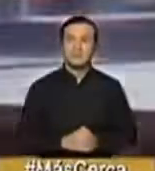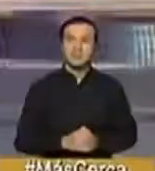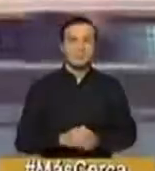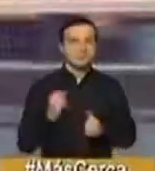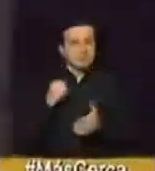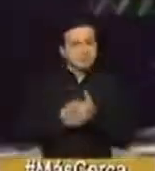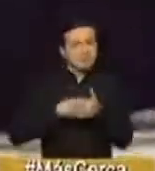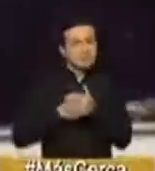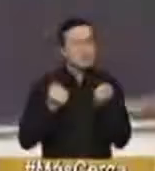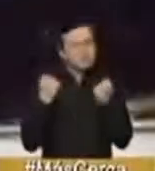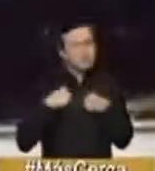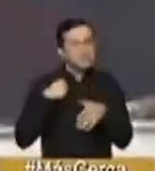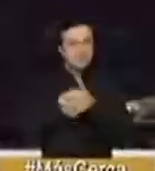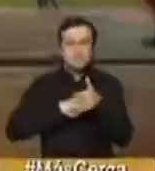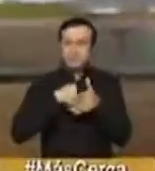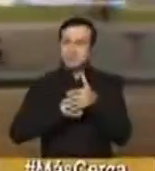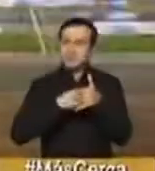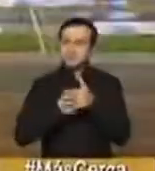Perseverancia.